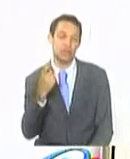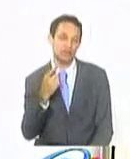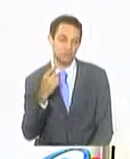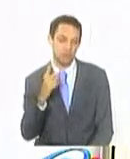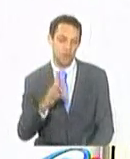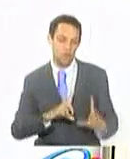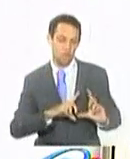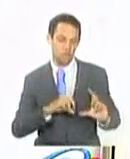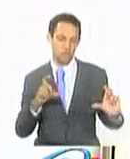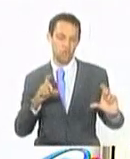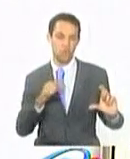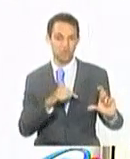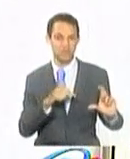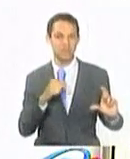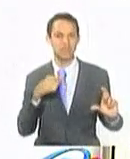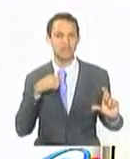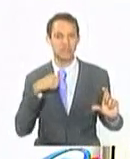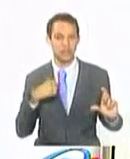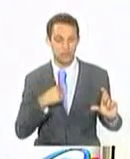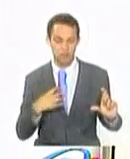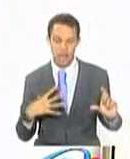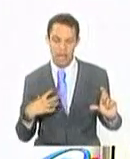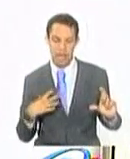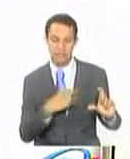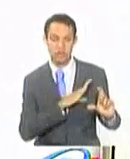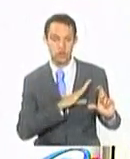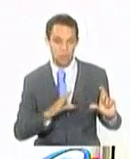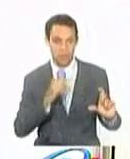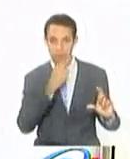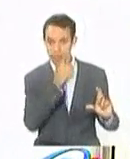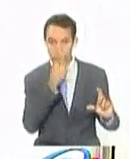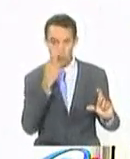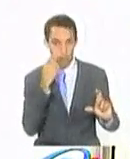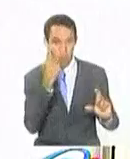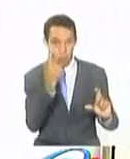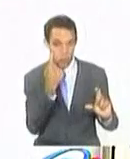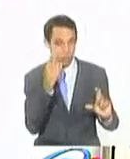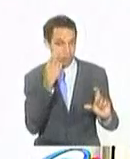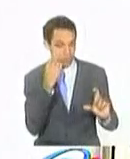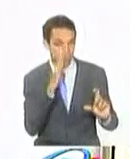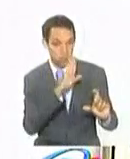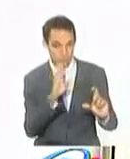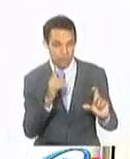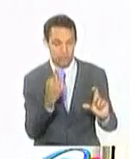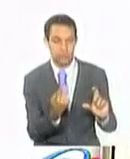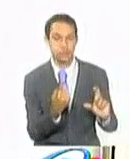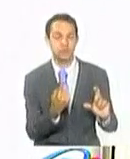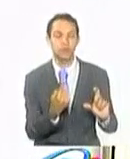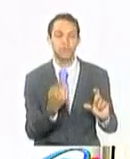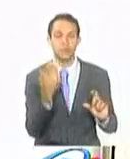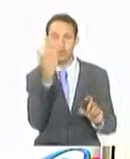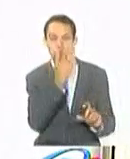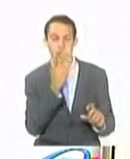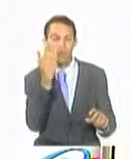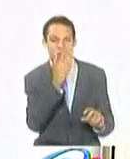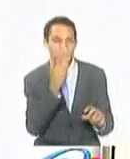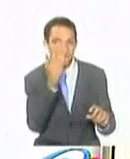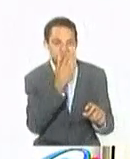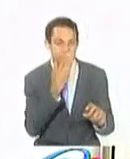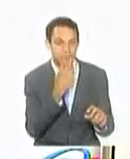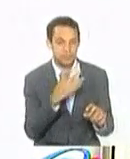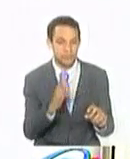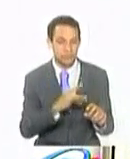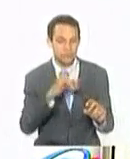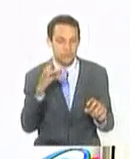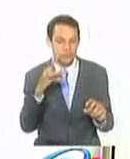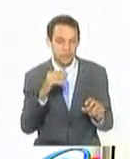y me salió que solamente pues tengo el cáncer en el seno y me mandaron unos exámenes para que solamente para sacarme